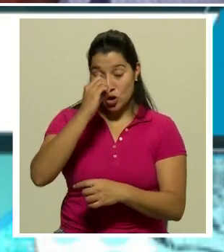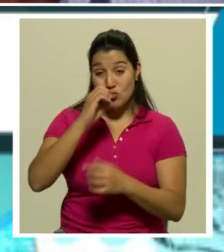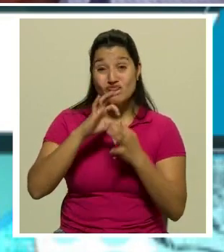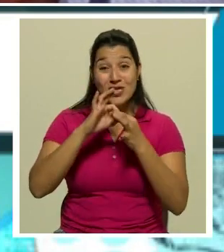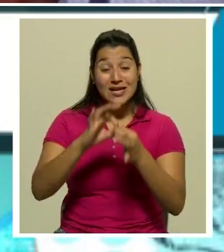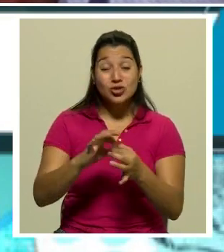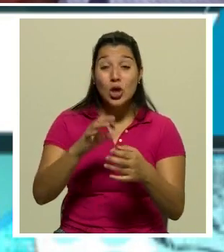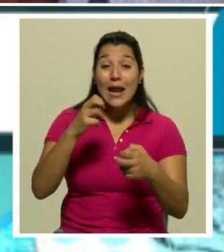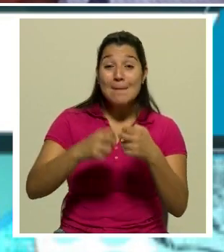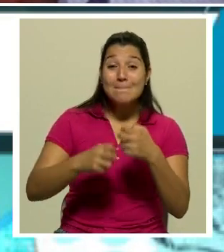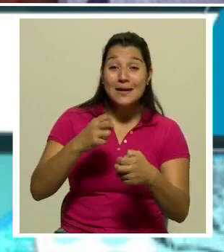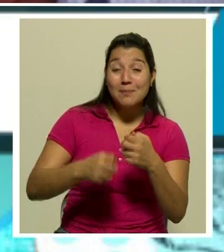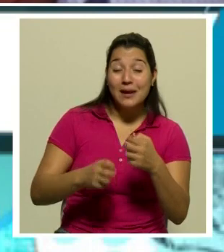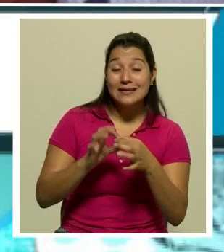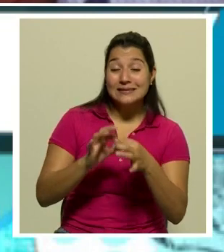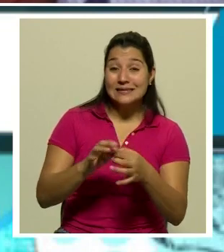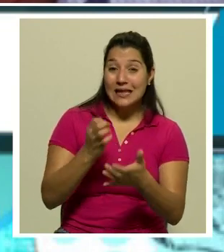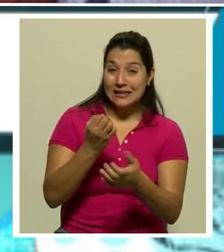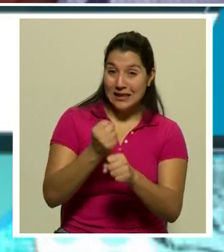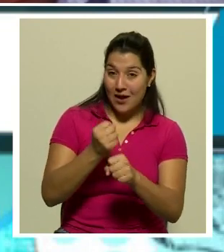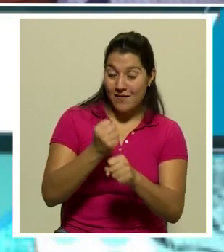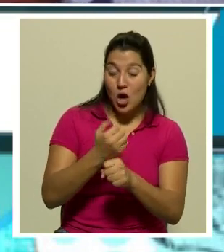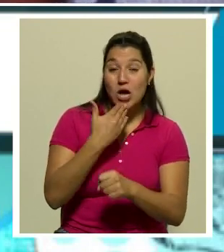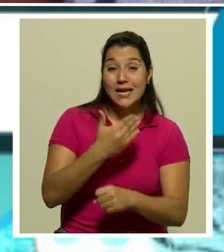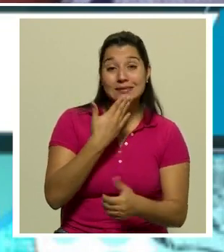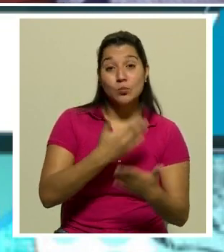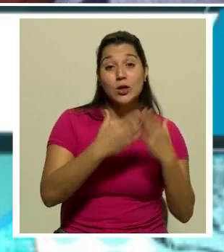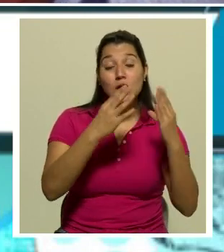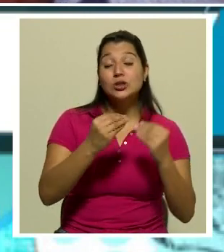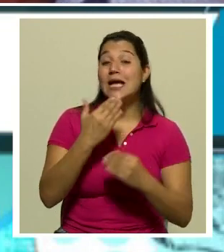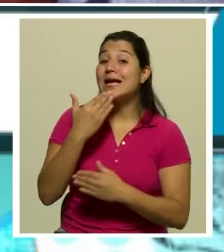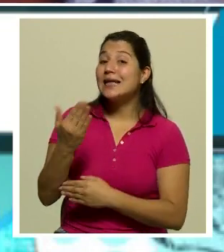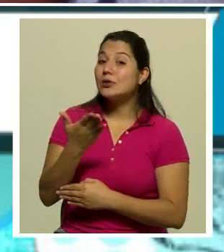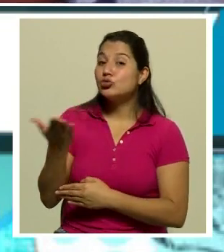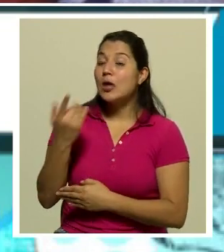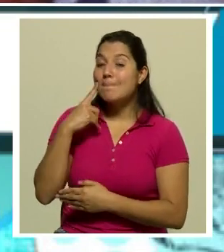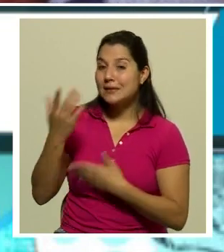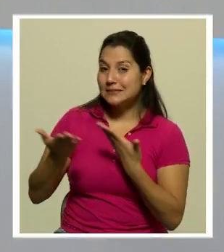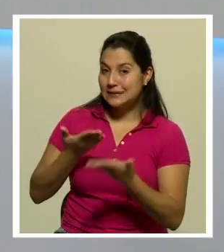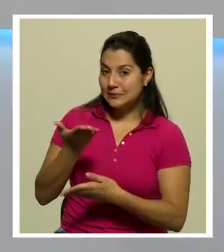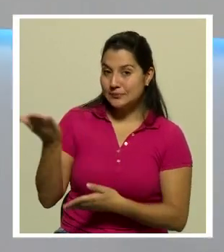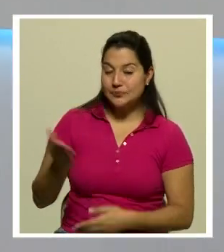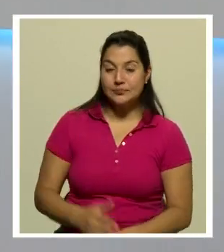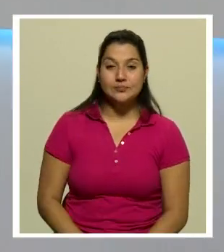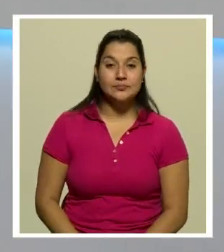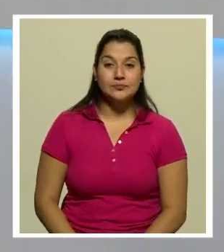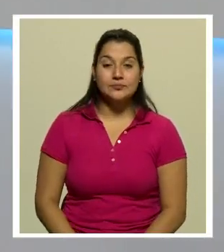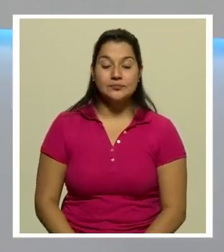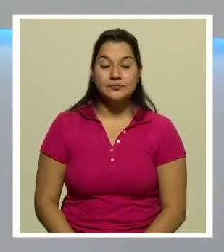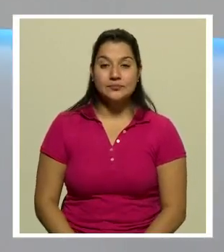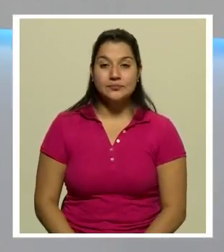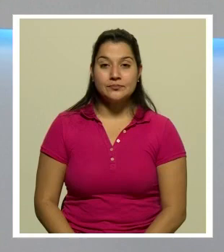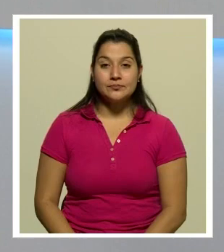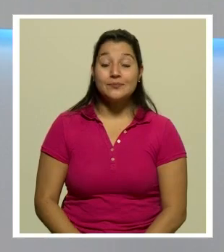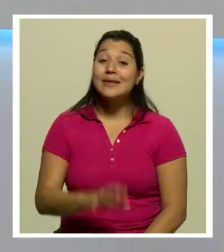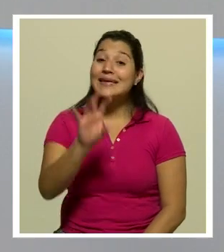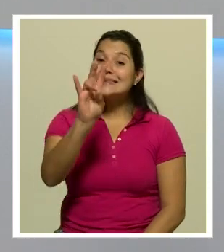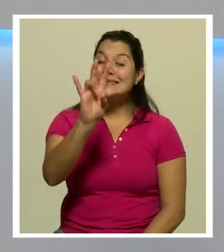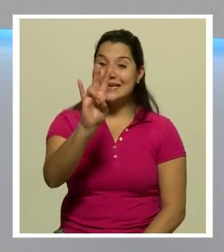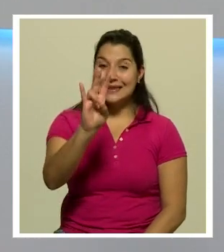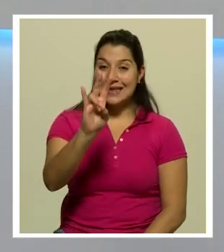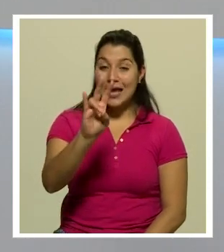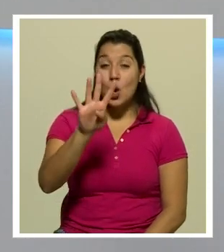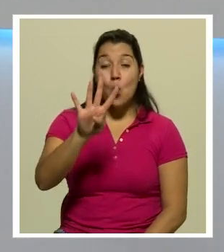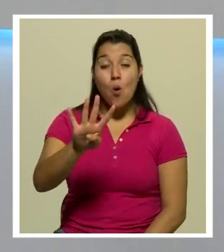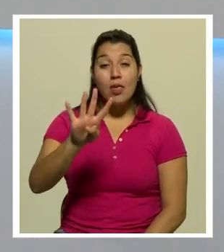crisis y el problema del empleo. Muchas gracias, don Mario. Buenas noches. Muchísimas gracias a ustedes, a la orden. A las 7 de la noche